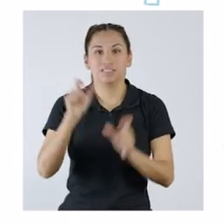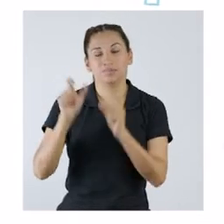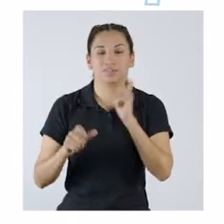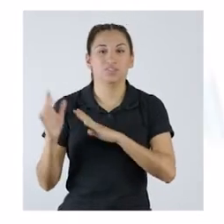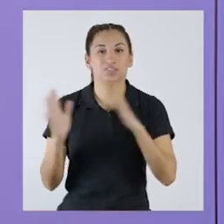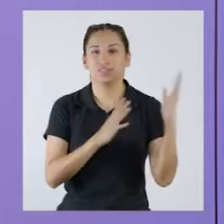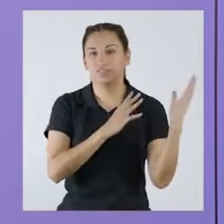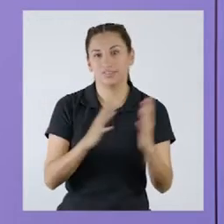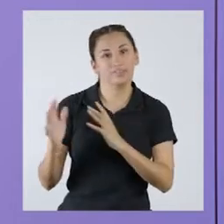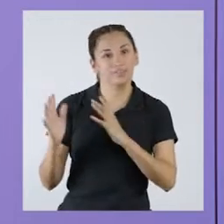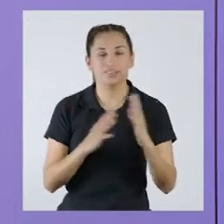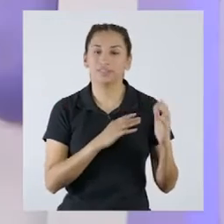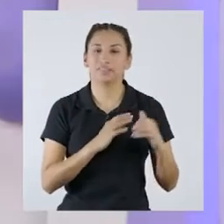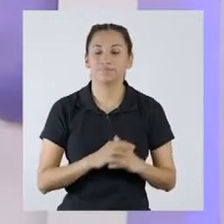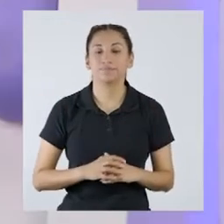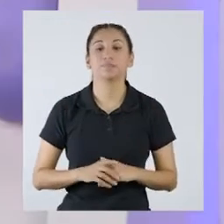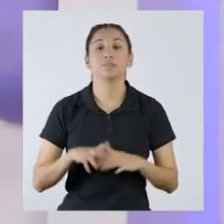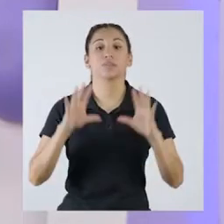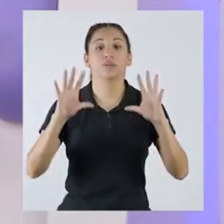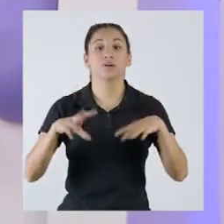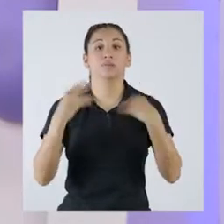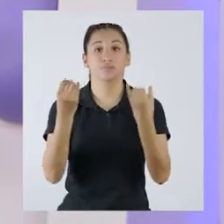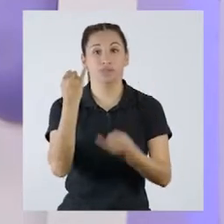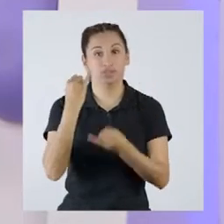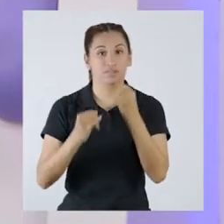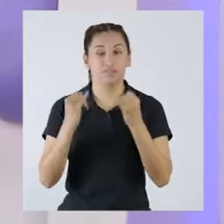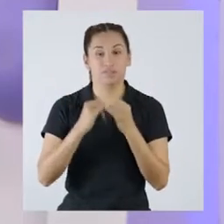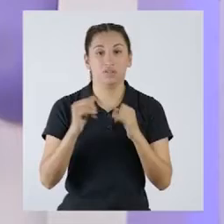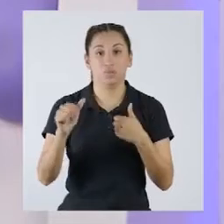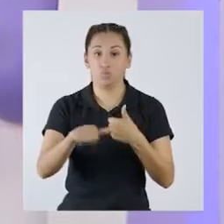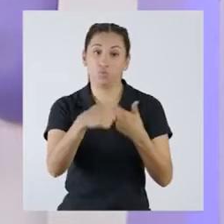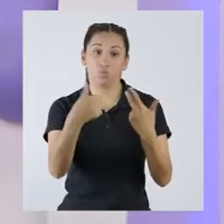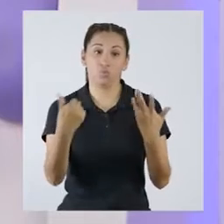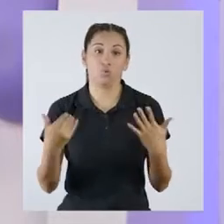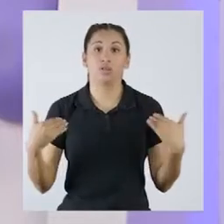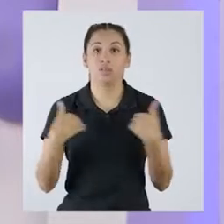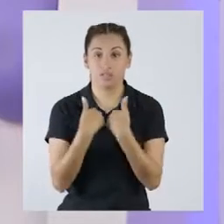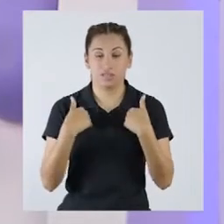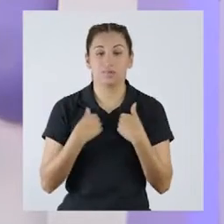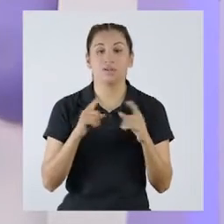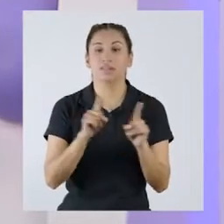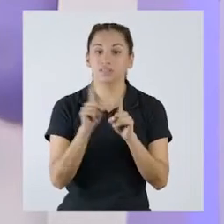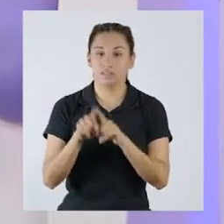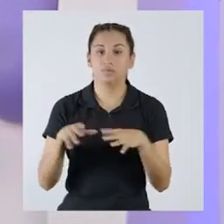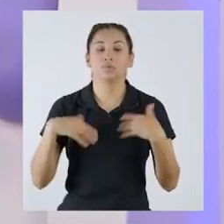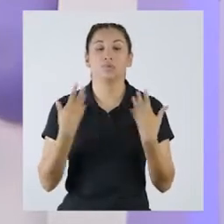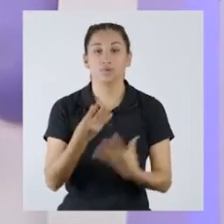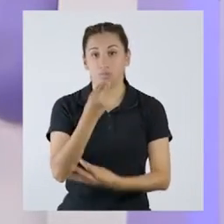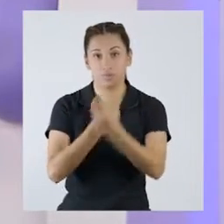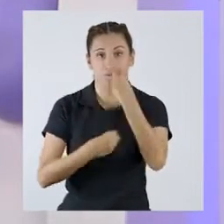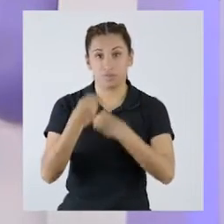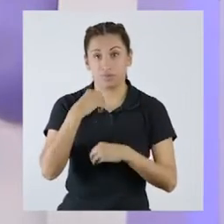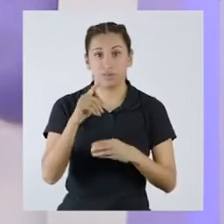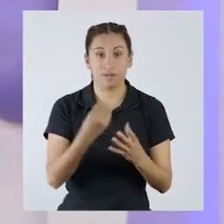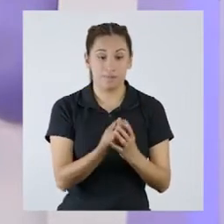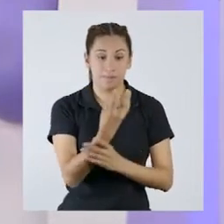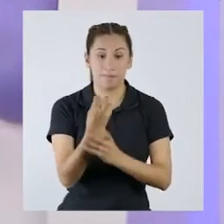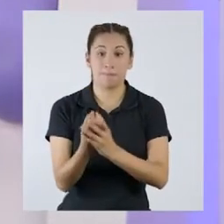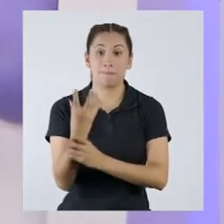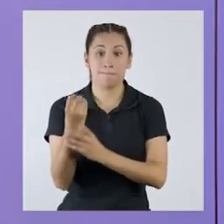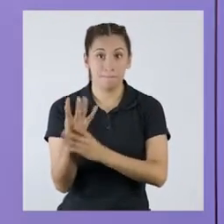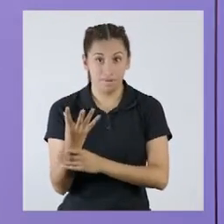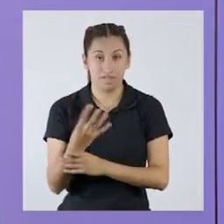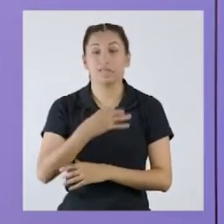seres vivos. Cierto, porque al final nosotros u otros animales también nos podemos alimentar de las